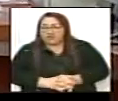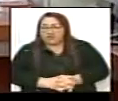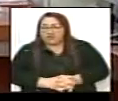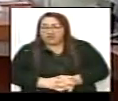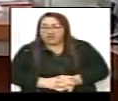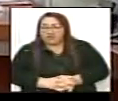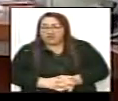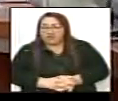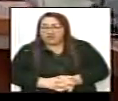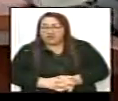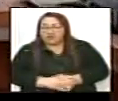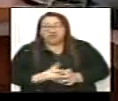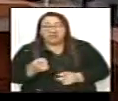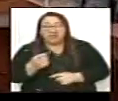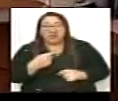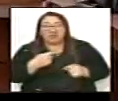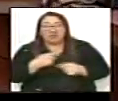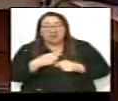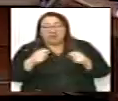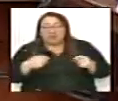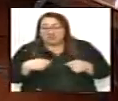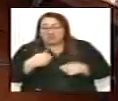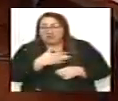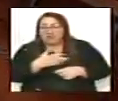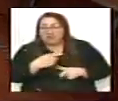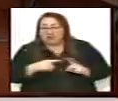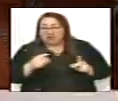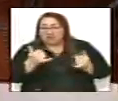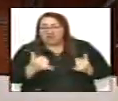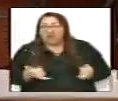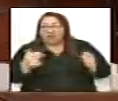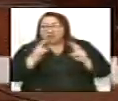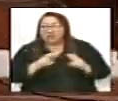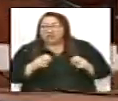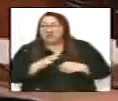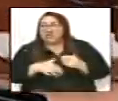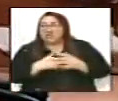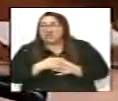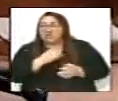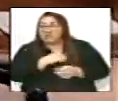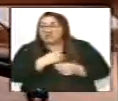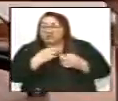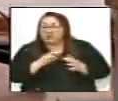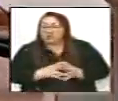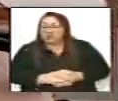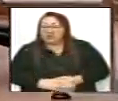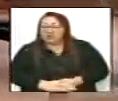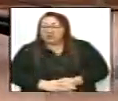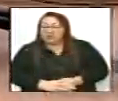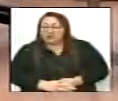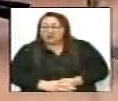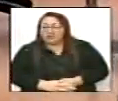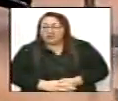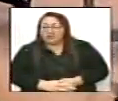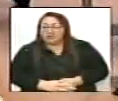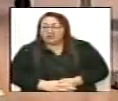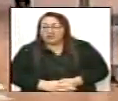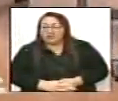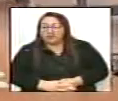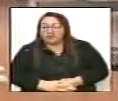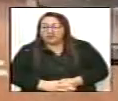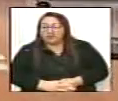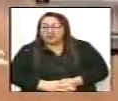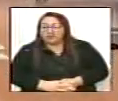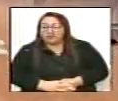hectárea y tuvo negociaciones preferentes y diferentes que hoy investiga el Ministerio Público. Entonces, me parece